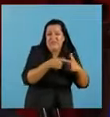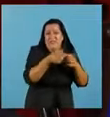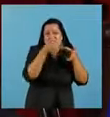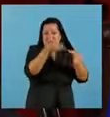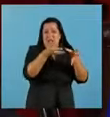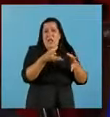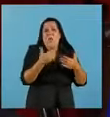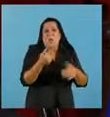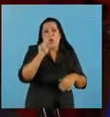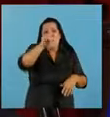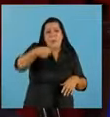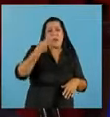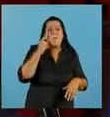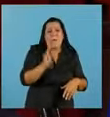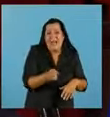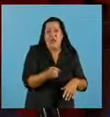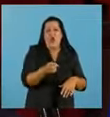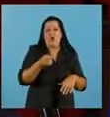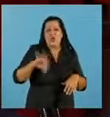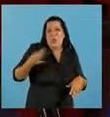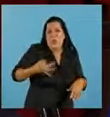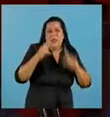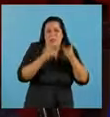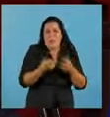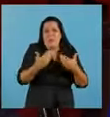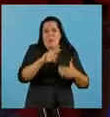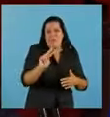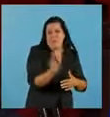en riesgo su salud y a veces su vida misma.